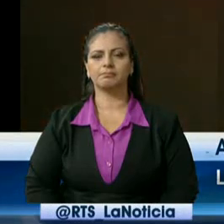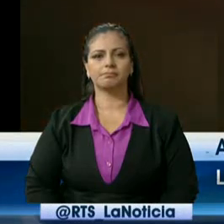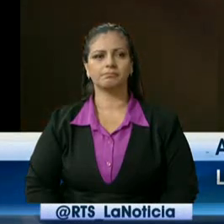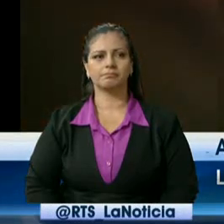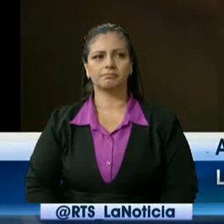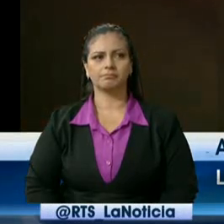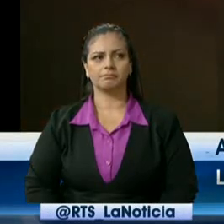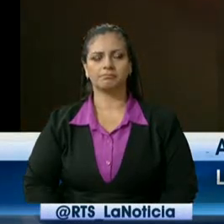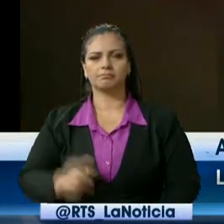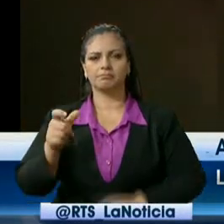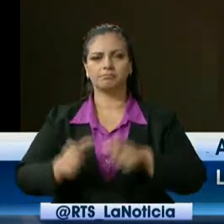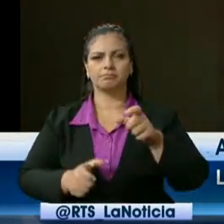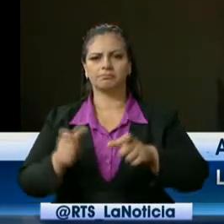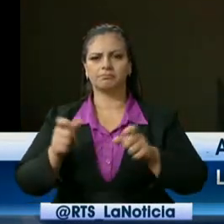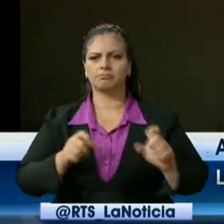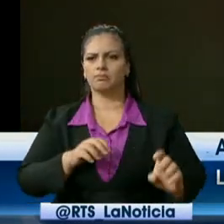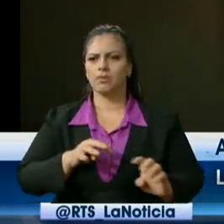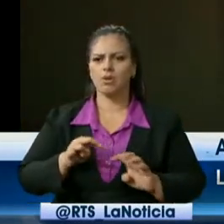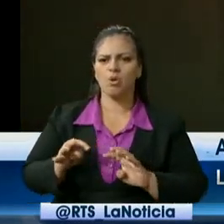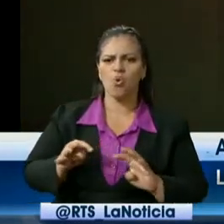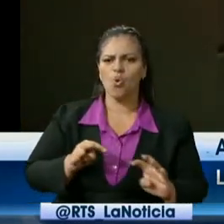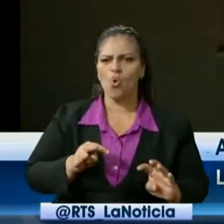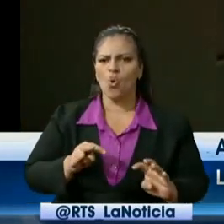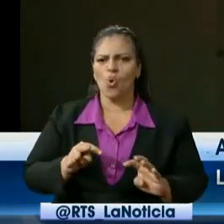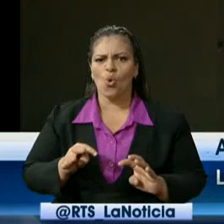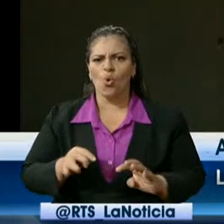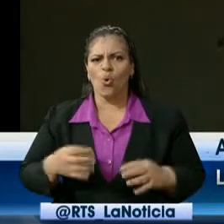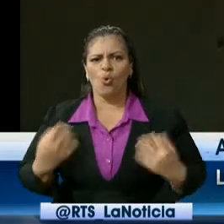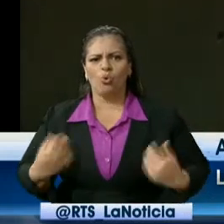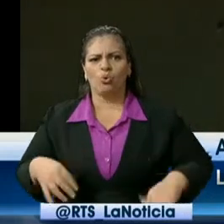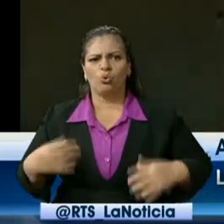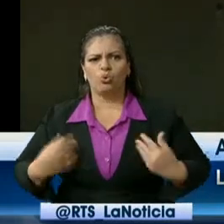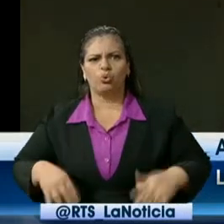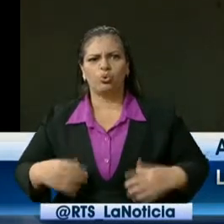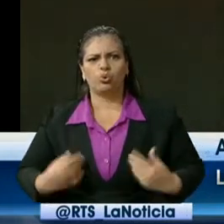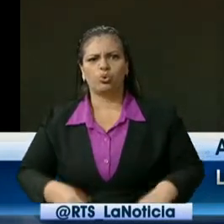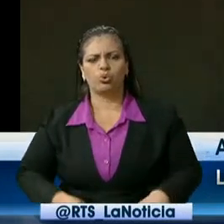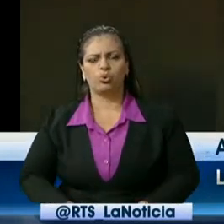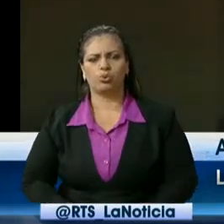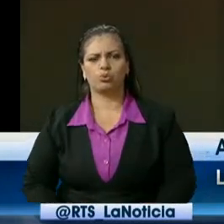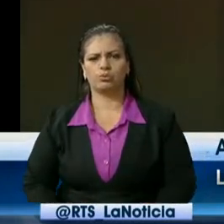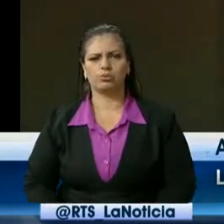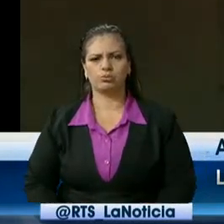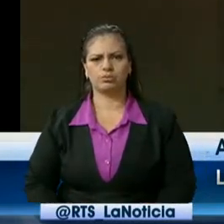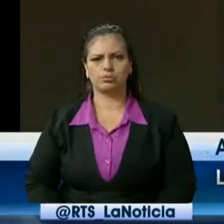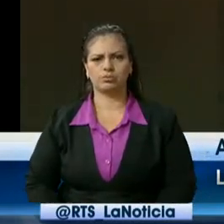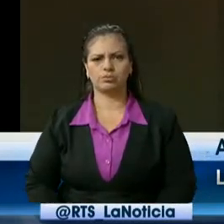Nadie imaginó que en cuestión de segundos las cosas se complicarían.